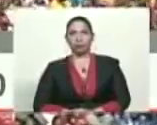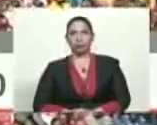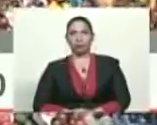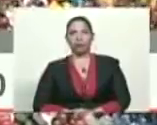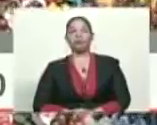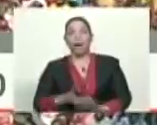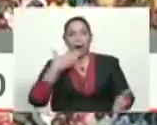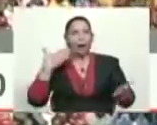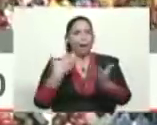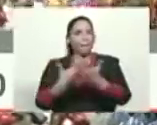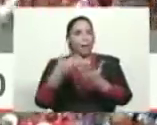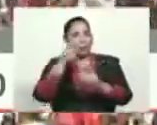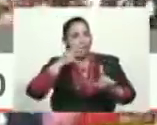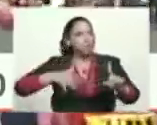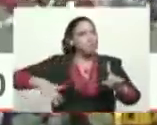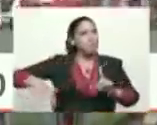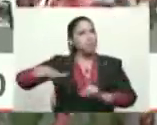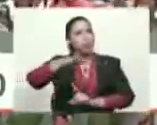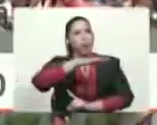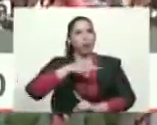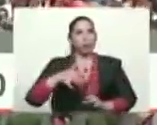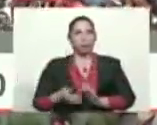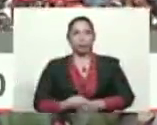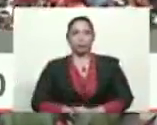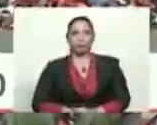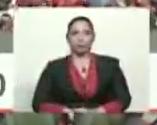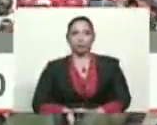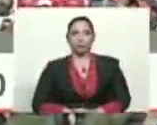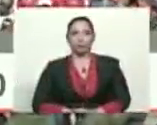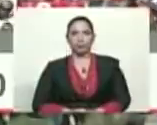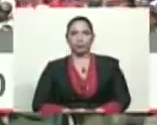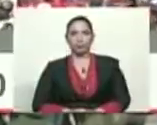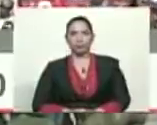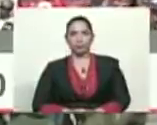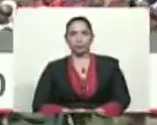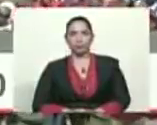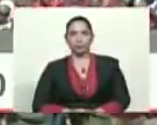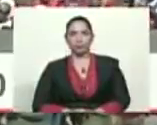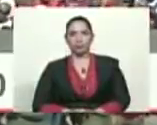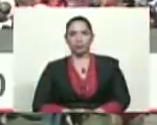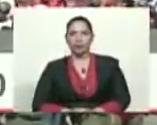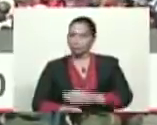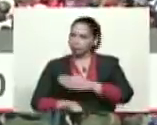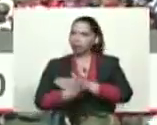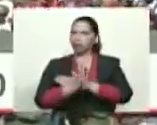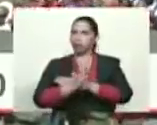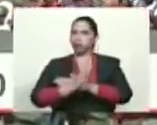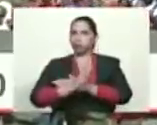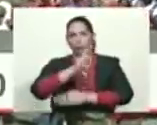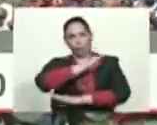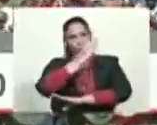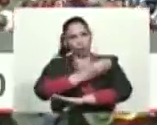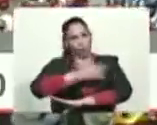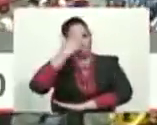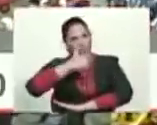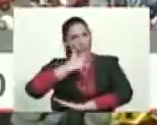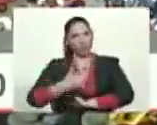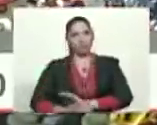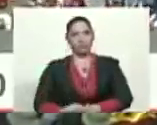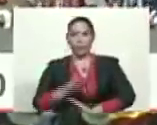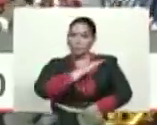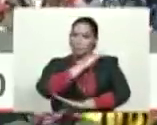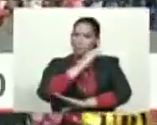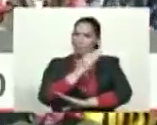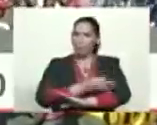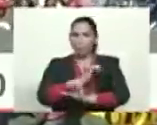El agradecimiento de todo un pueblo por tanta firmeza y tanta fortaleza. Y esa Fuerza